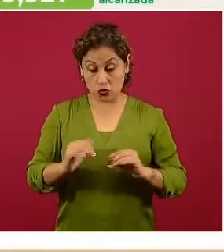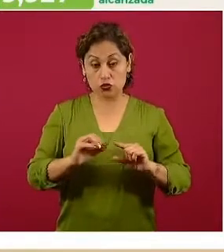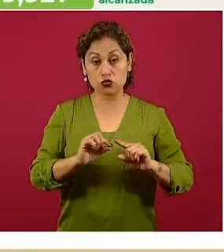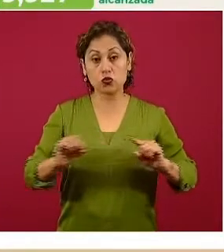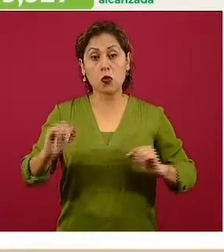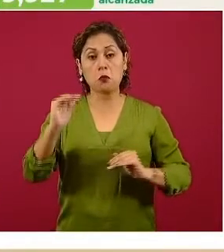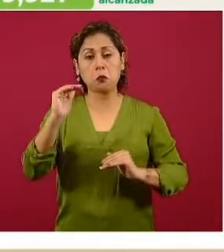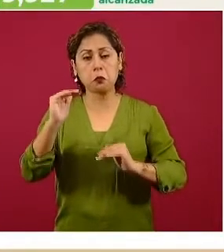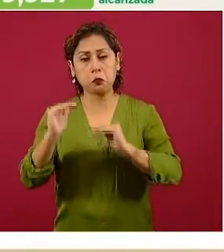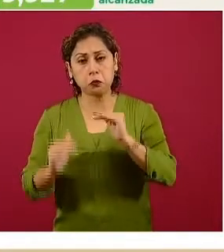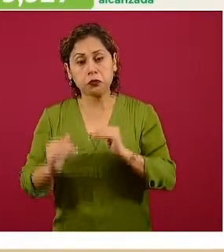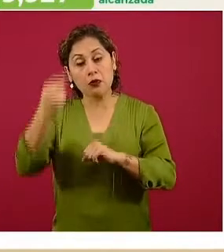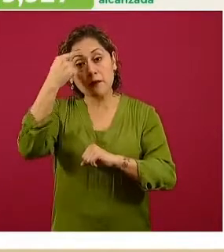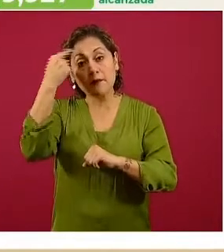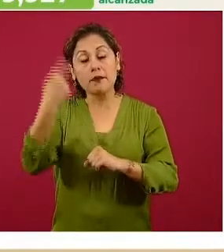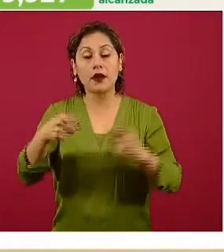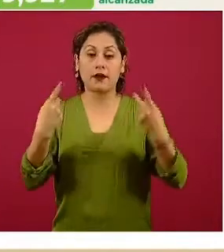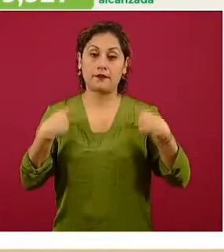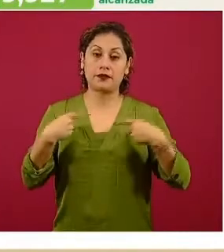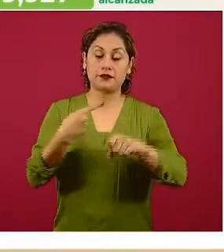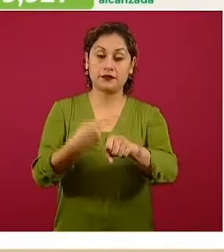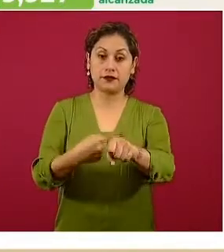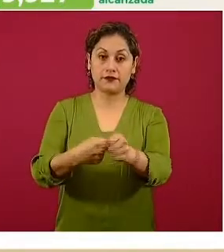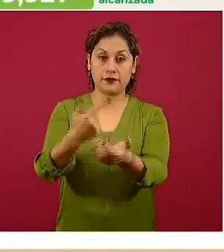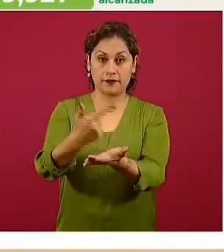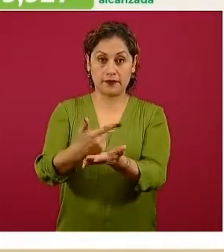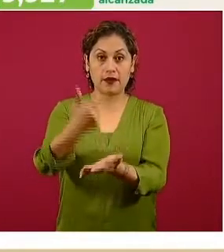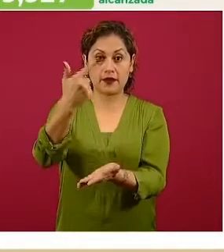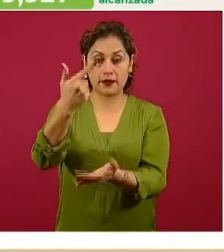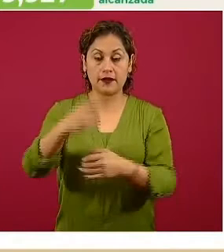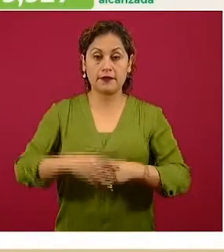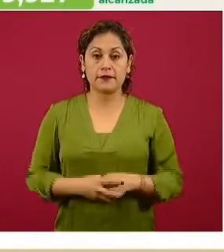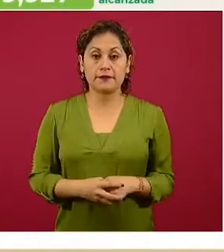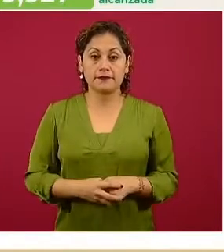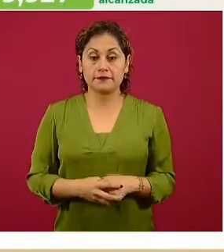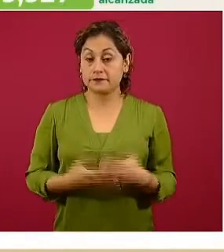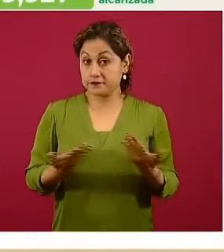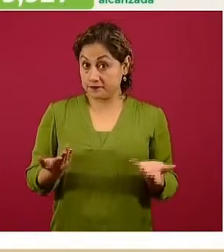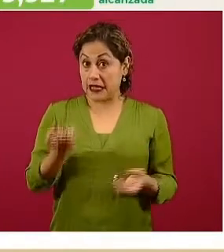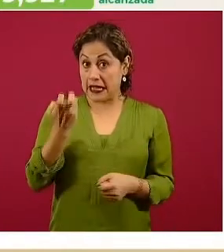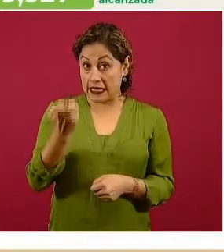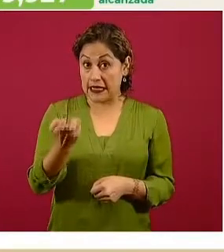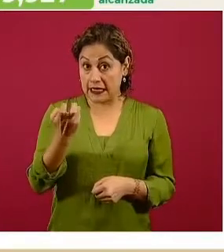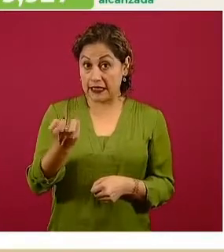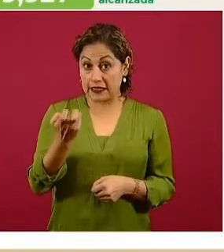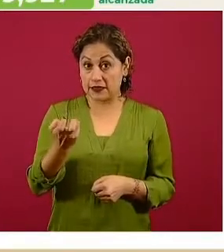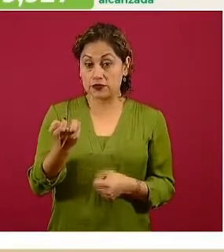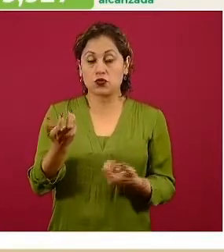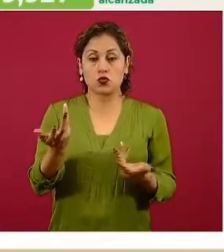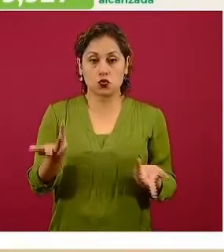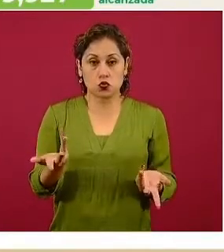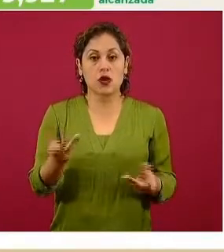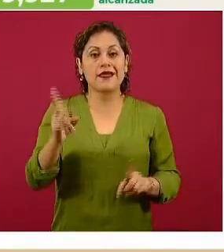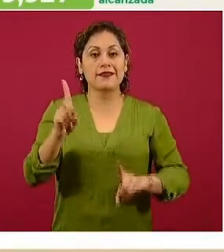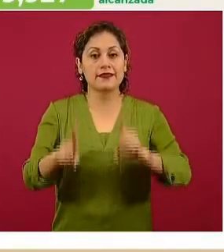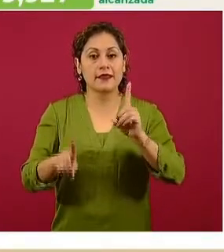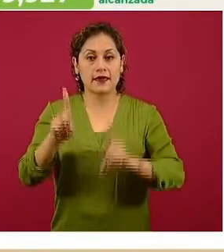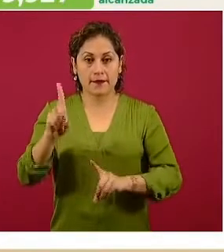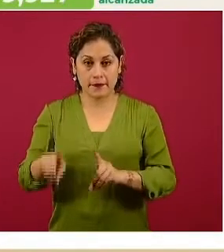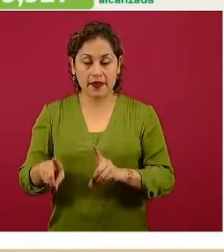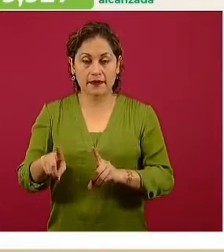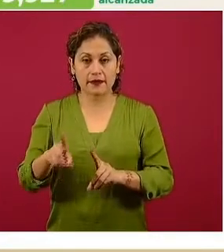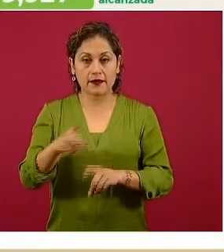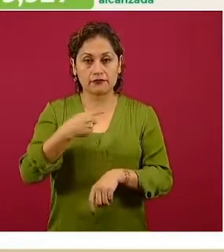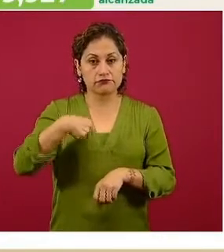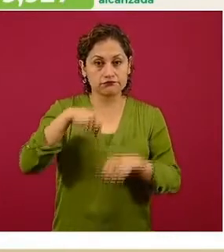encuentran ocupadas con pacientes con ventilador, y bueno, de alguna manera son también las proporciones que hemos